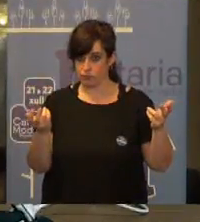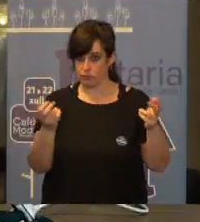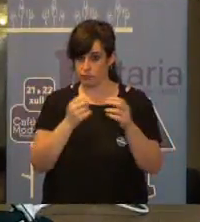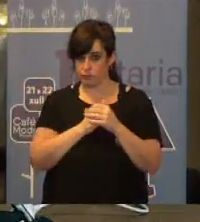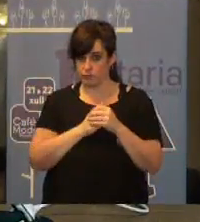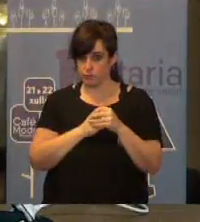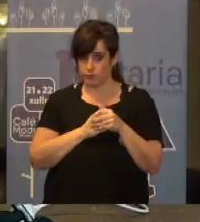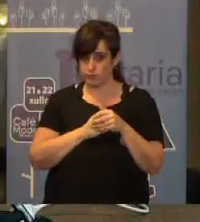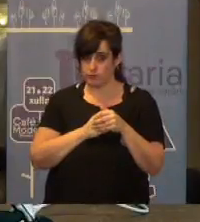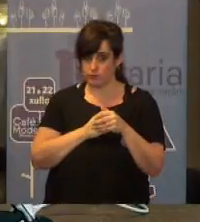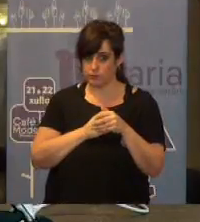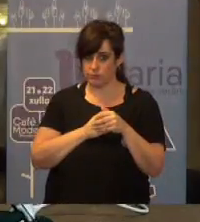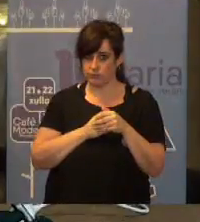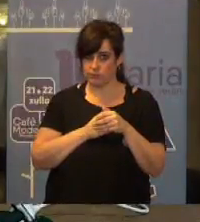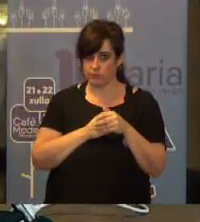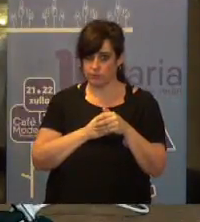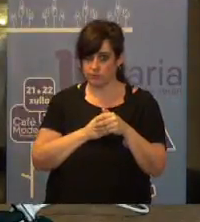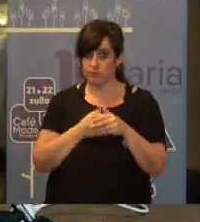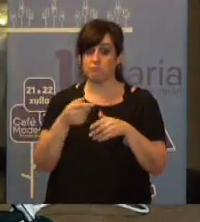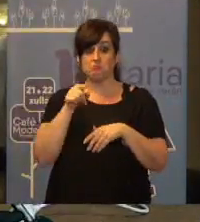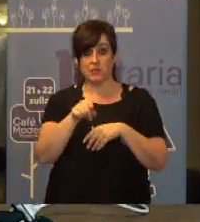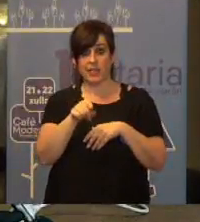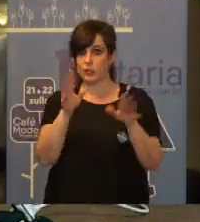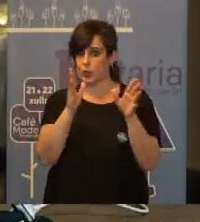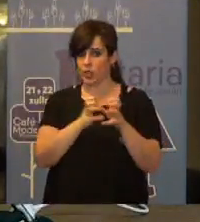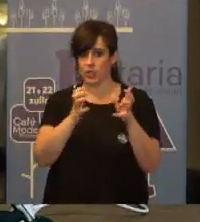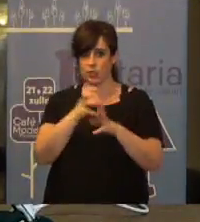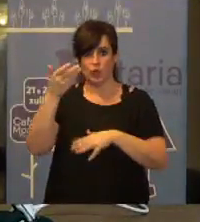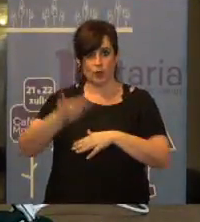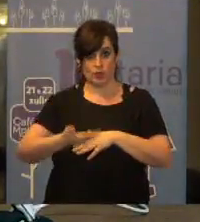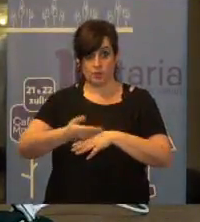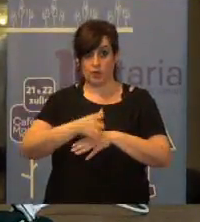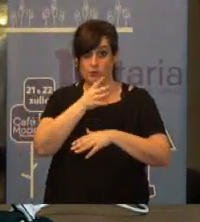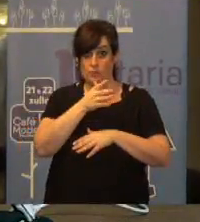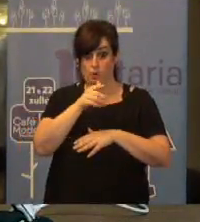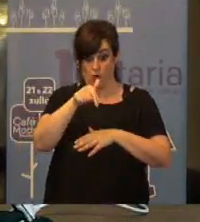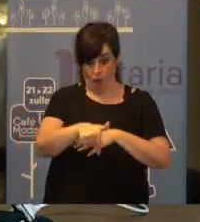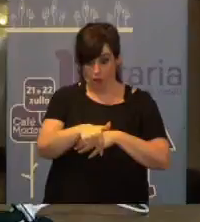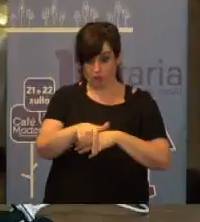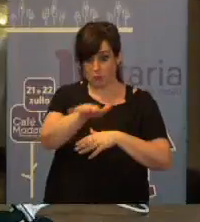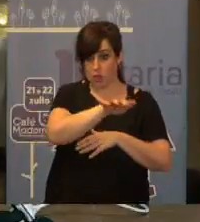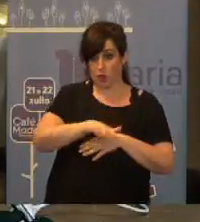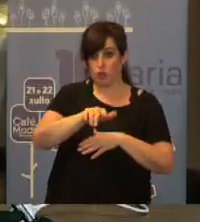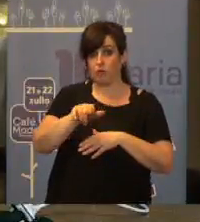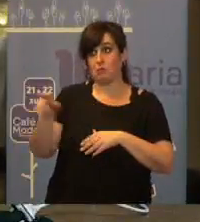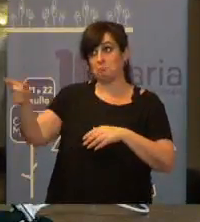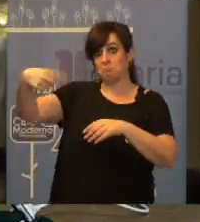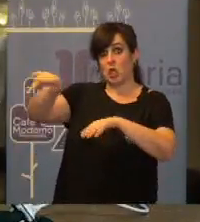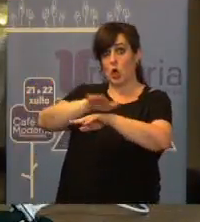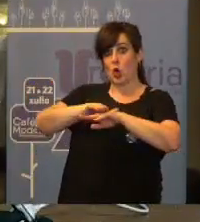é digamos, o gran desexo nun sitio no que gobernaron eles, exceptuando eses